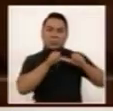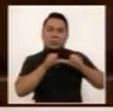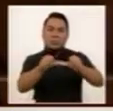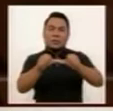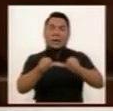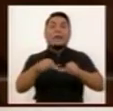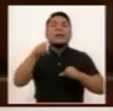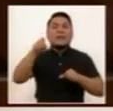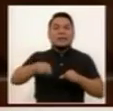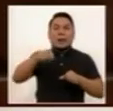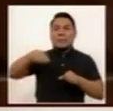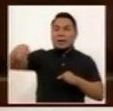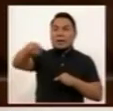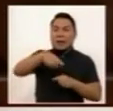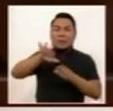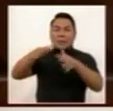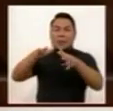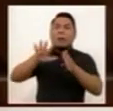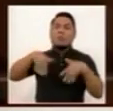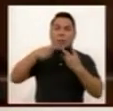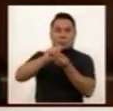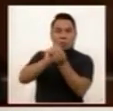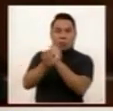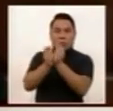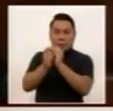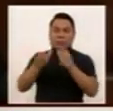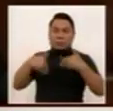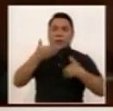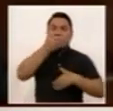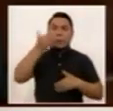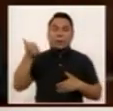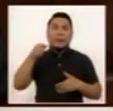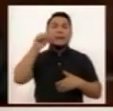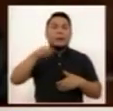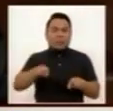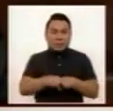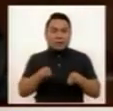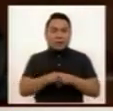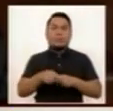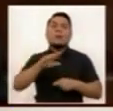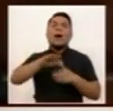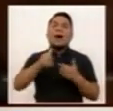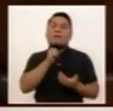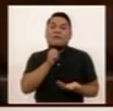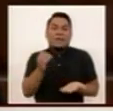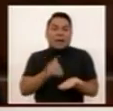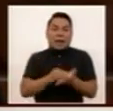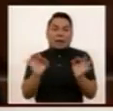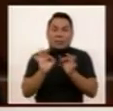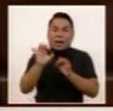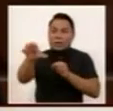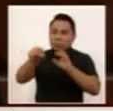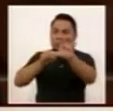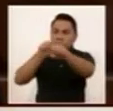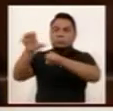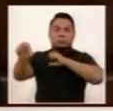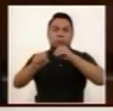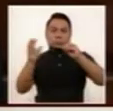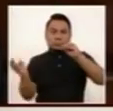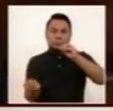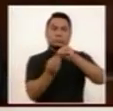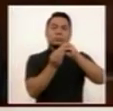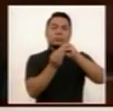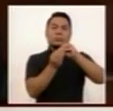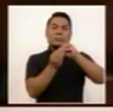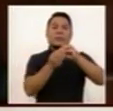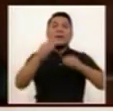todo aquello que puede mejorarse y emprender aquello que no se ha realizado hasta ahora. Sabemos que